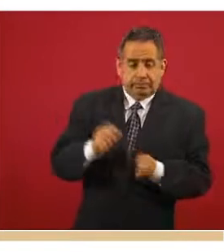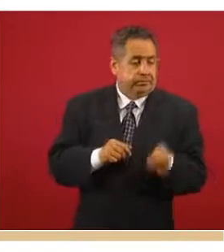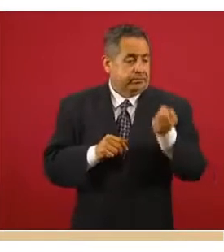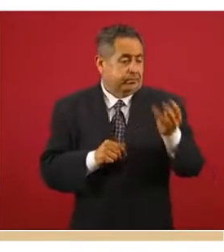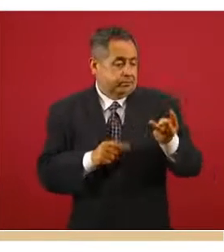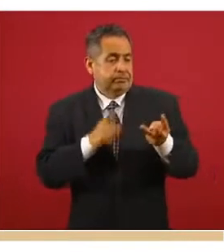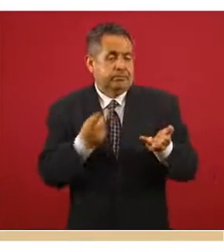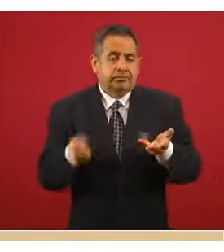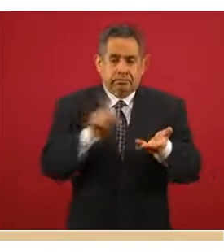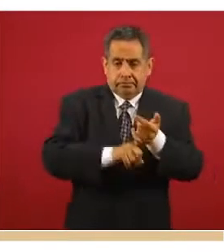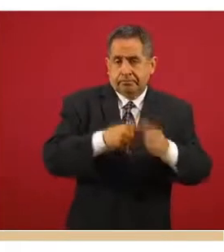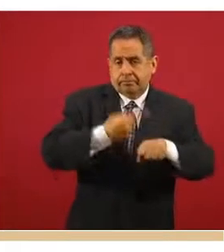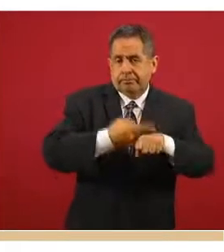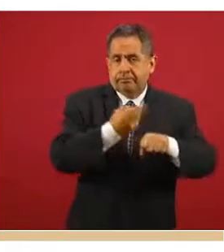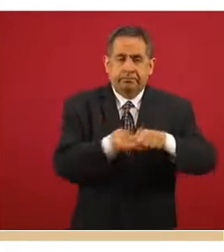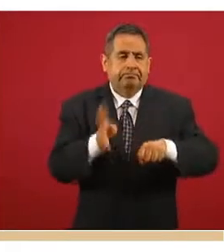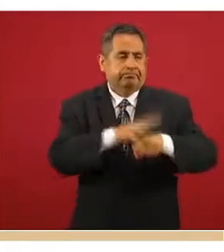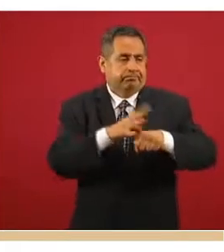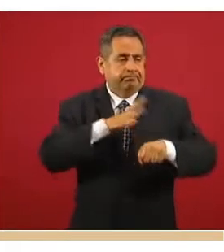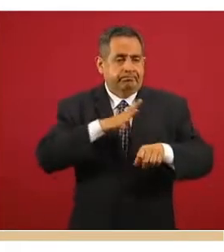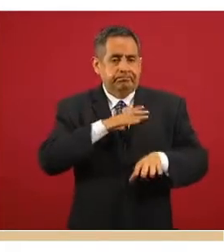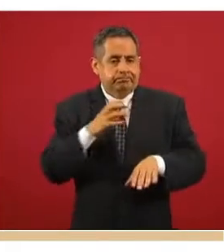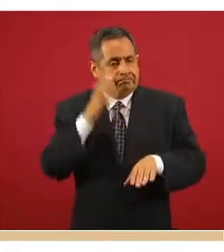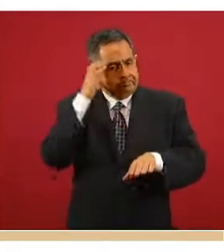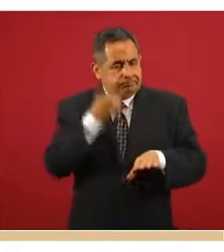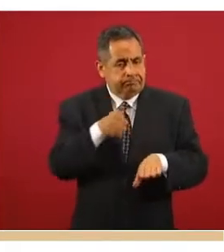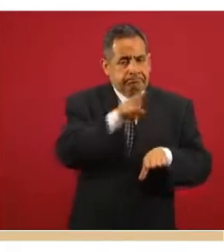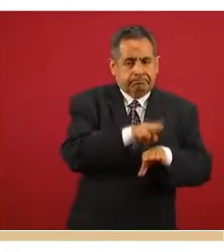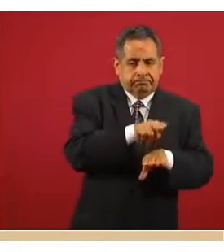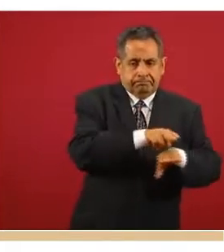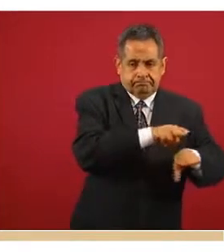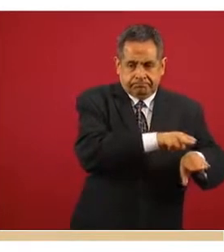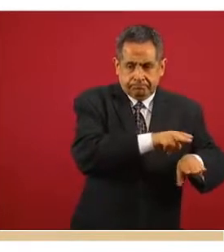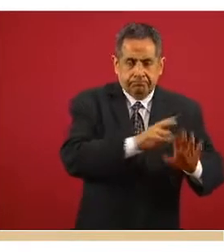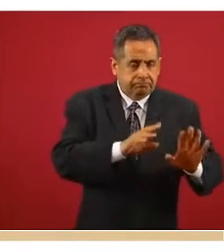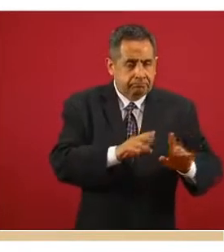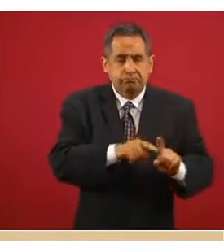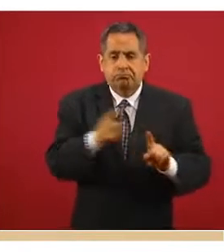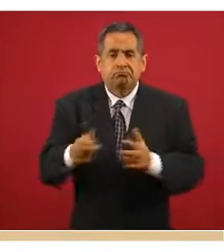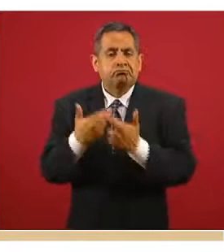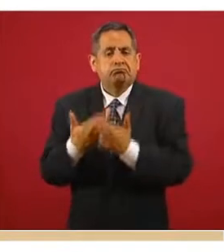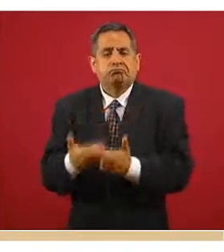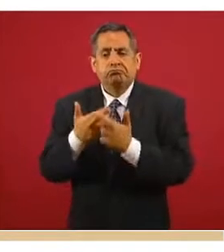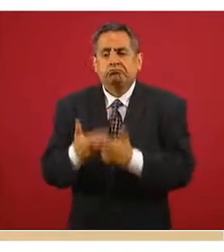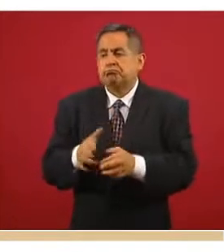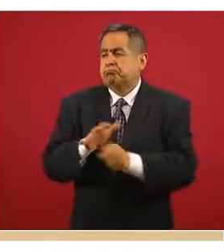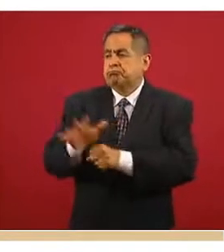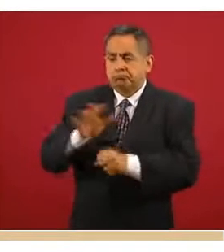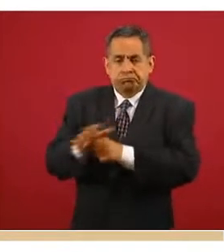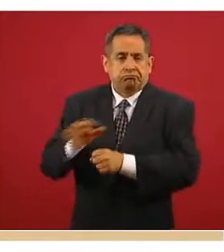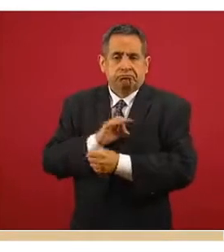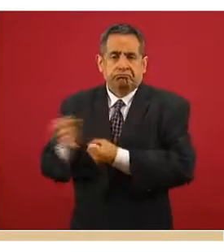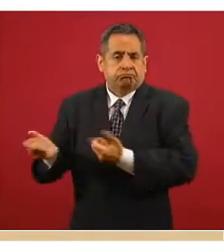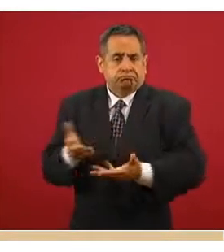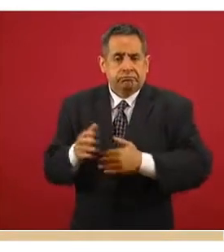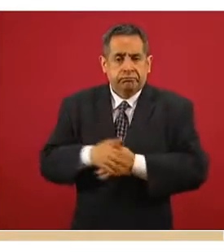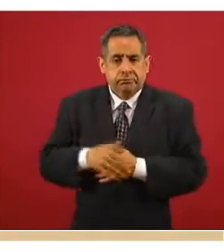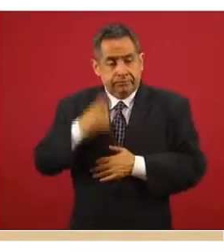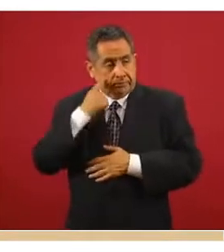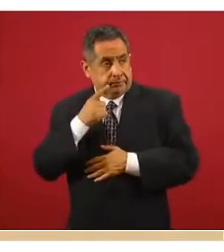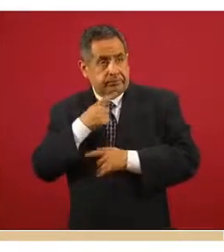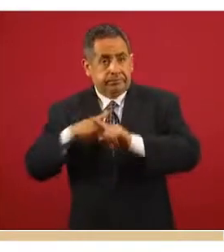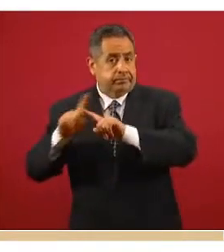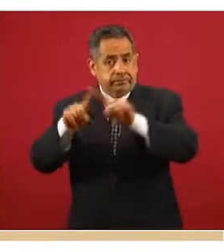están ocupadas y el restante están libres. Y si lo vemos en cada entidad federativa, están las